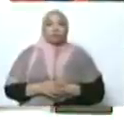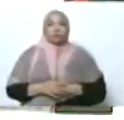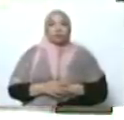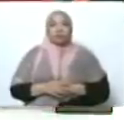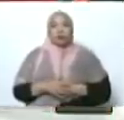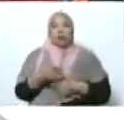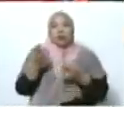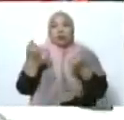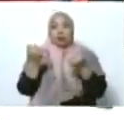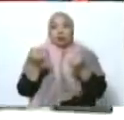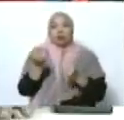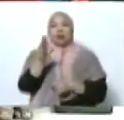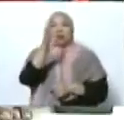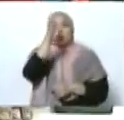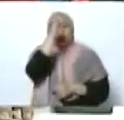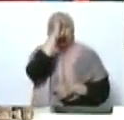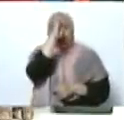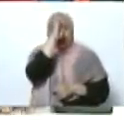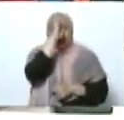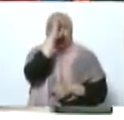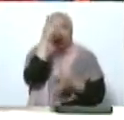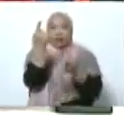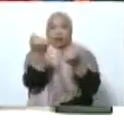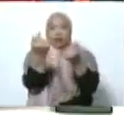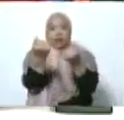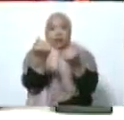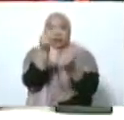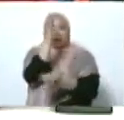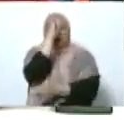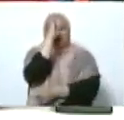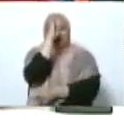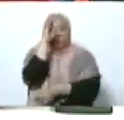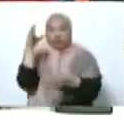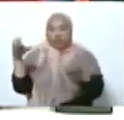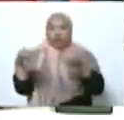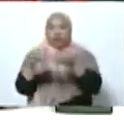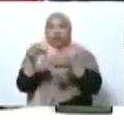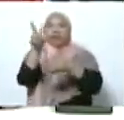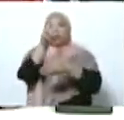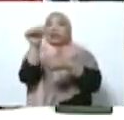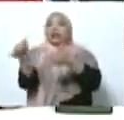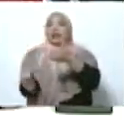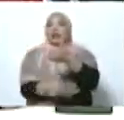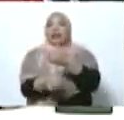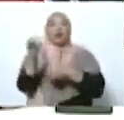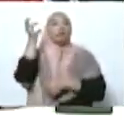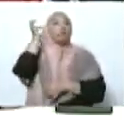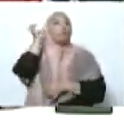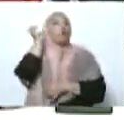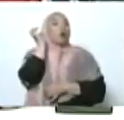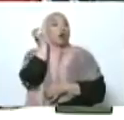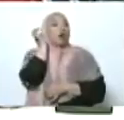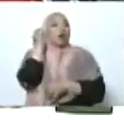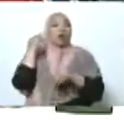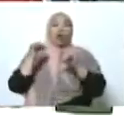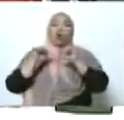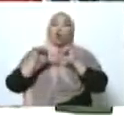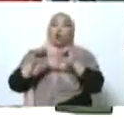Finanzas, vicepresidencia de Finanzas del partido, que la compañera Yelixe Santaella continúa al frente de